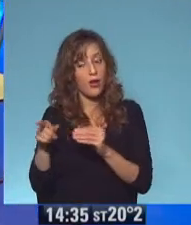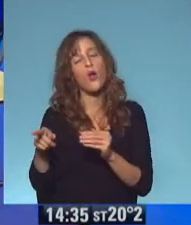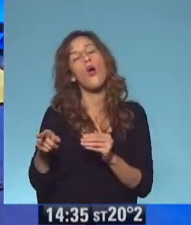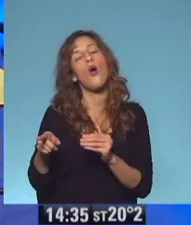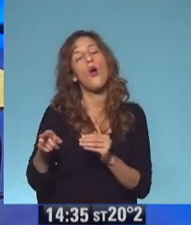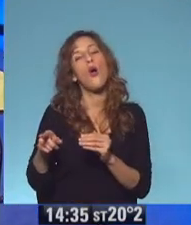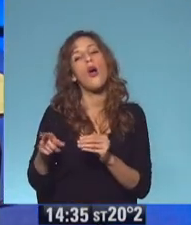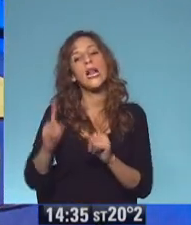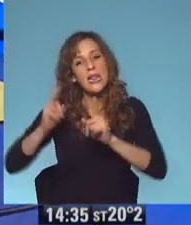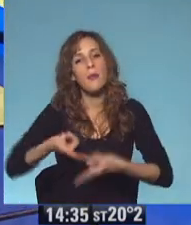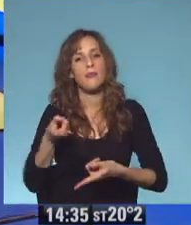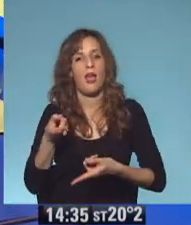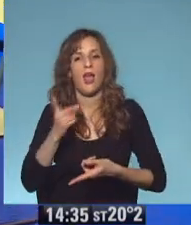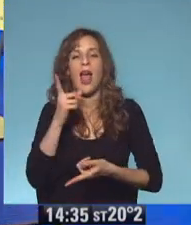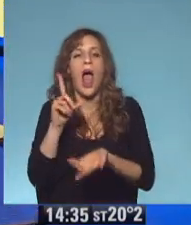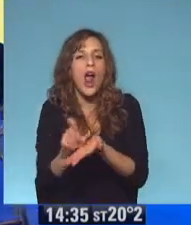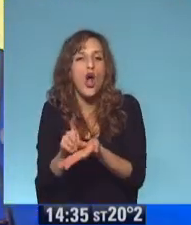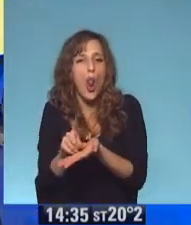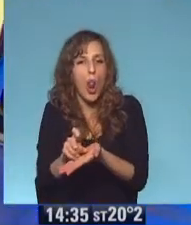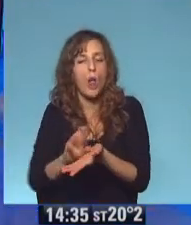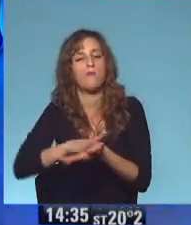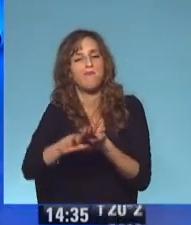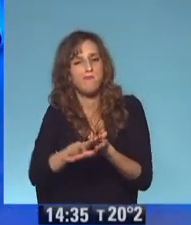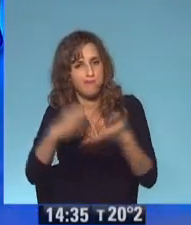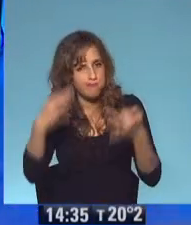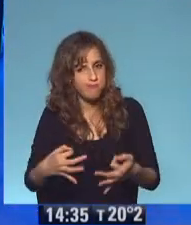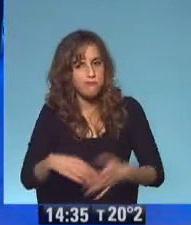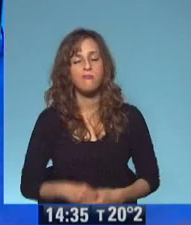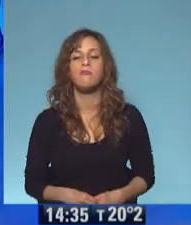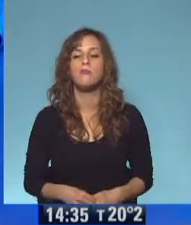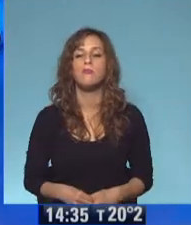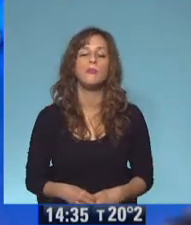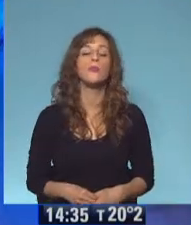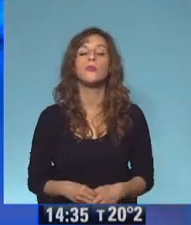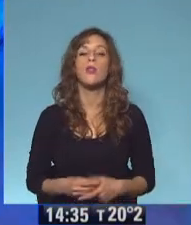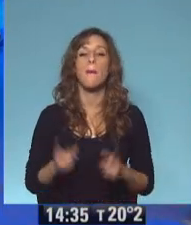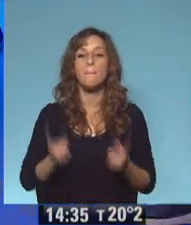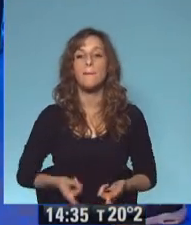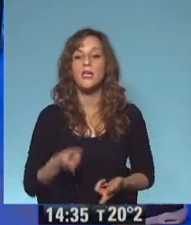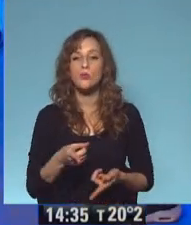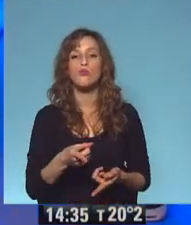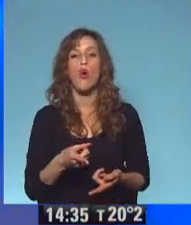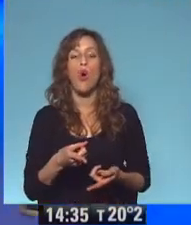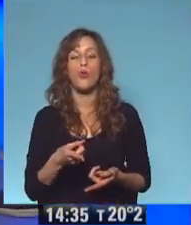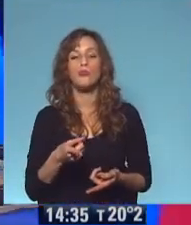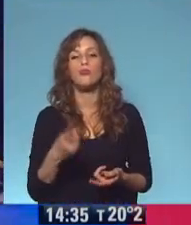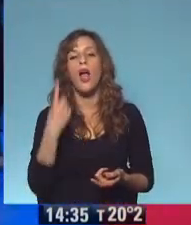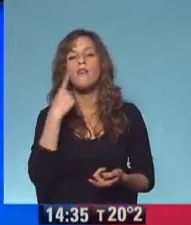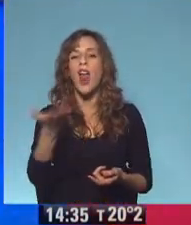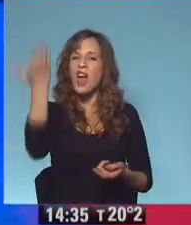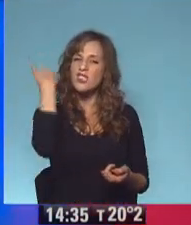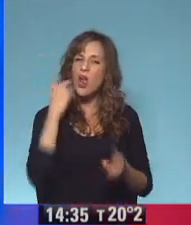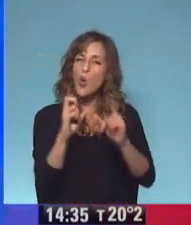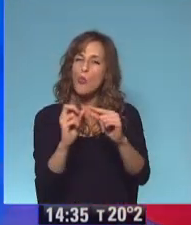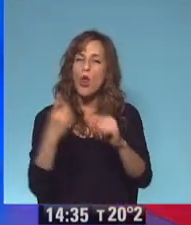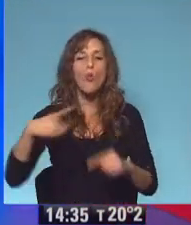Las desinfectó. La desinfección y... Ah, las dejó allá. La colección. Sí, perfecto. Tenemos, entonces, tenemos. Mientras traemos las tapitas, vamos a acordarnos en qué, por cuántas tapitas íbamos.